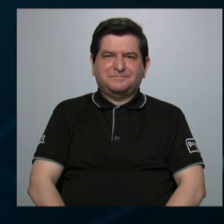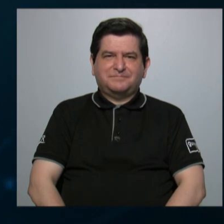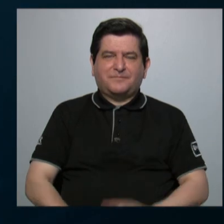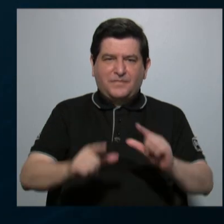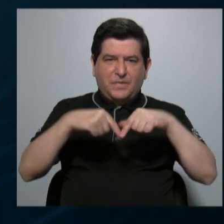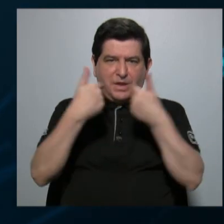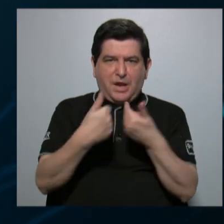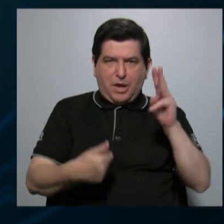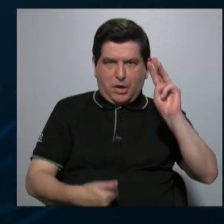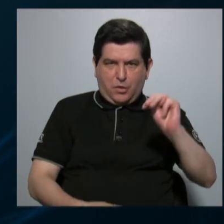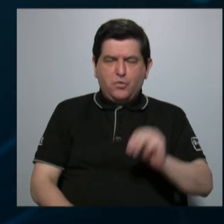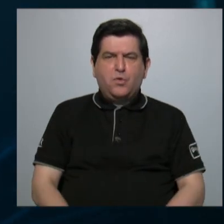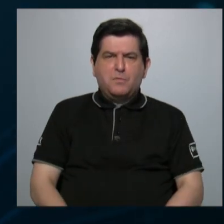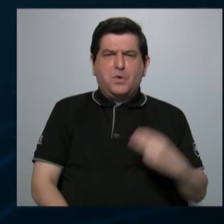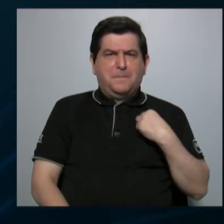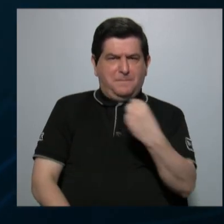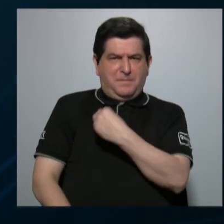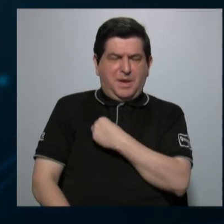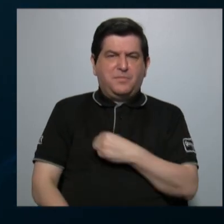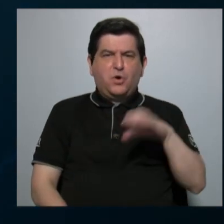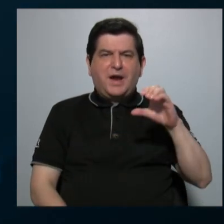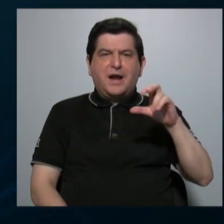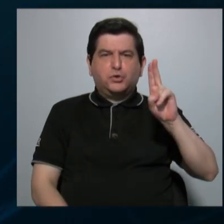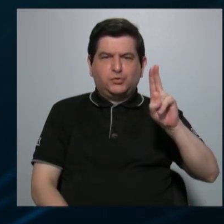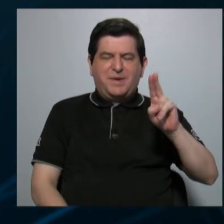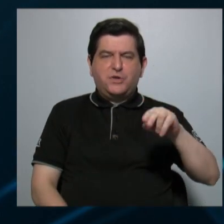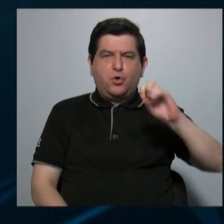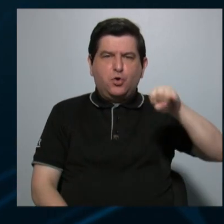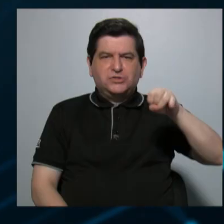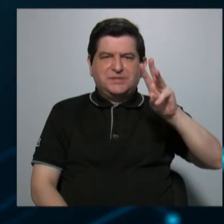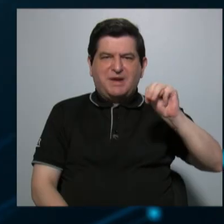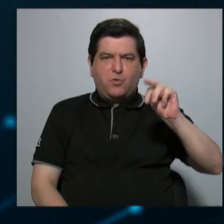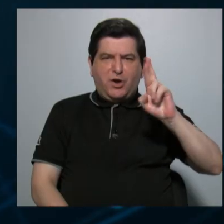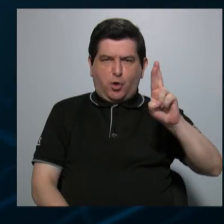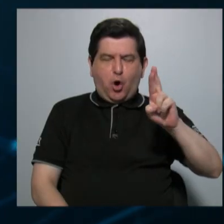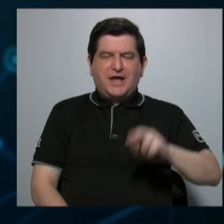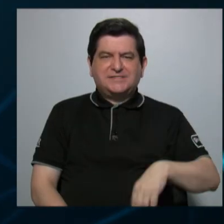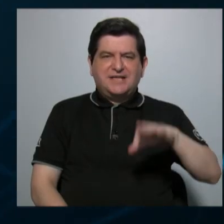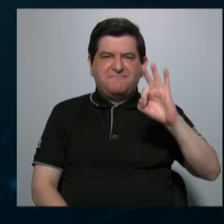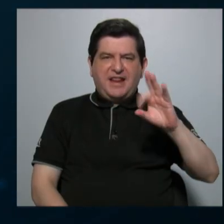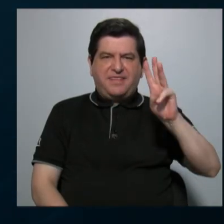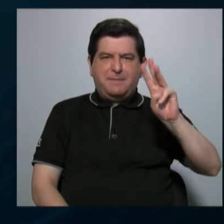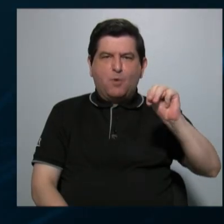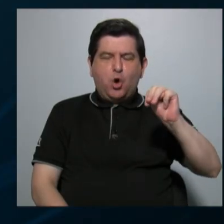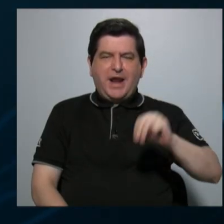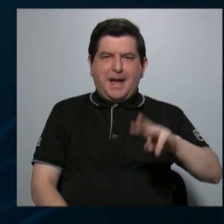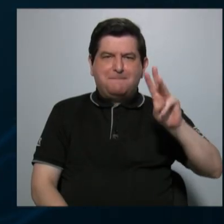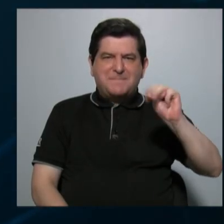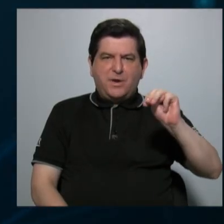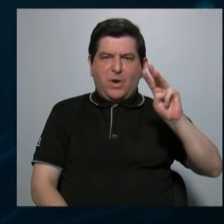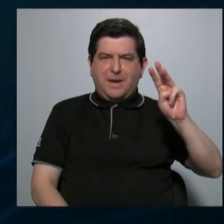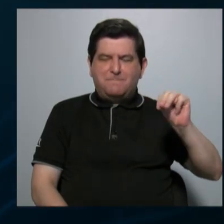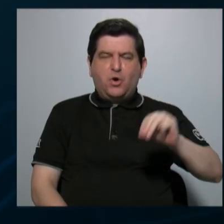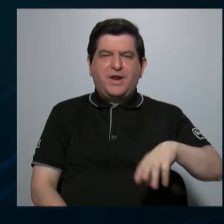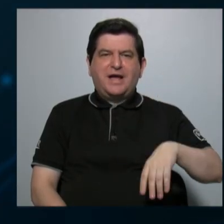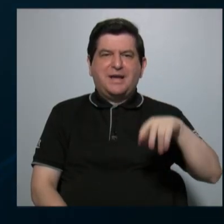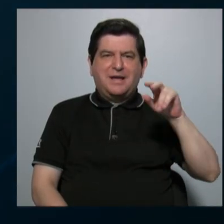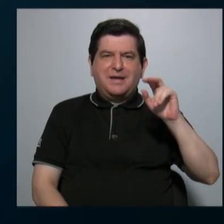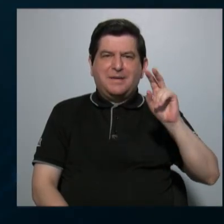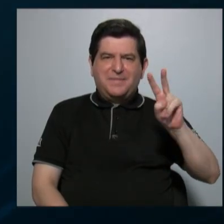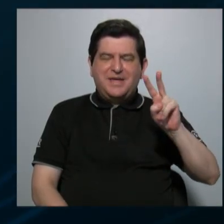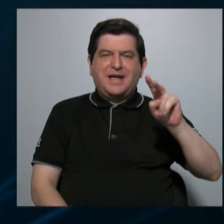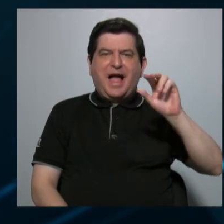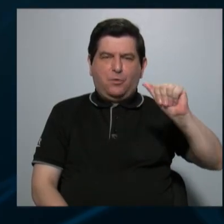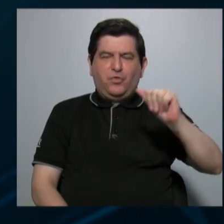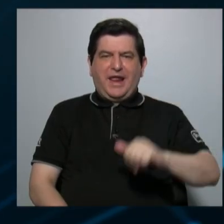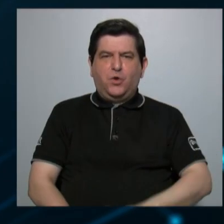El Quinteto Miravalles está conformado por Carlos Umaña, José Manuel Rojas, Freddy Mora, Manuel Mora y Rita